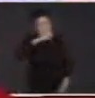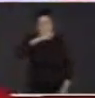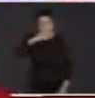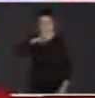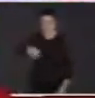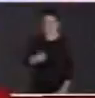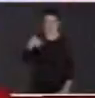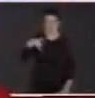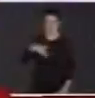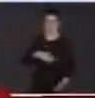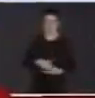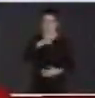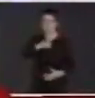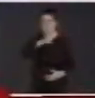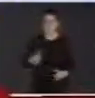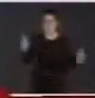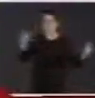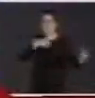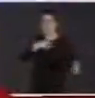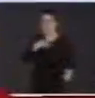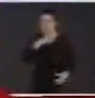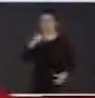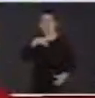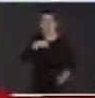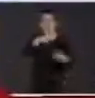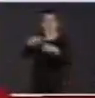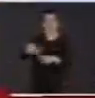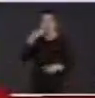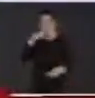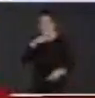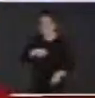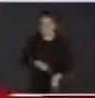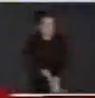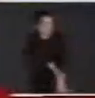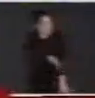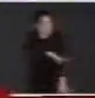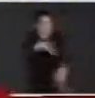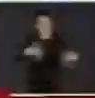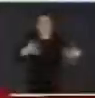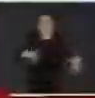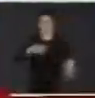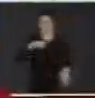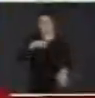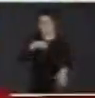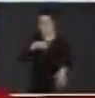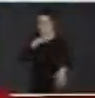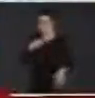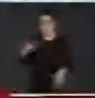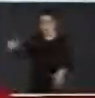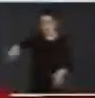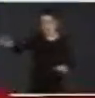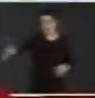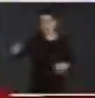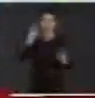Cansado ya estoy, el recuerdo de imagen, la palma me hierve la sangre. Por patadas de cuatro machacos le llora su